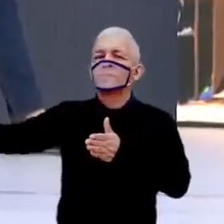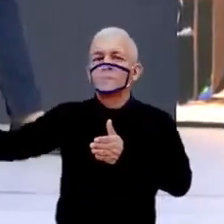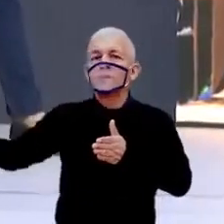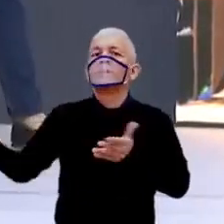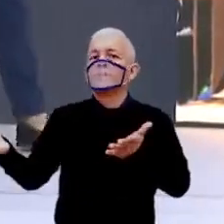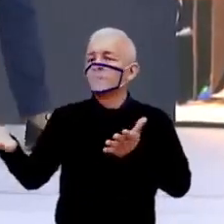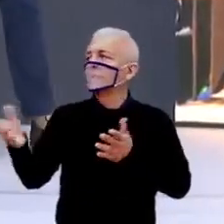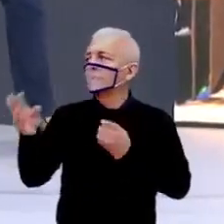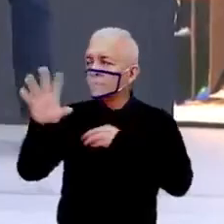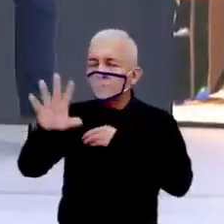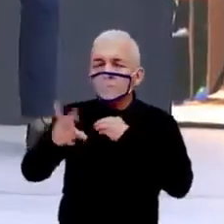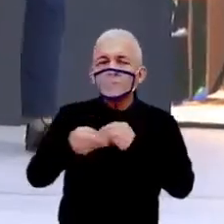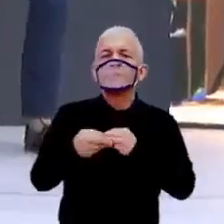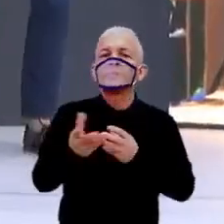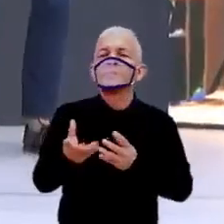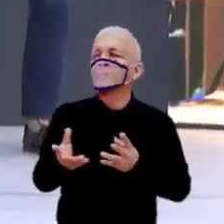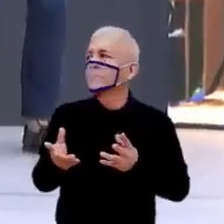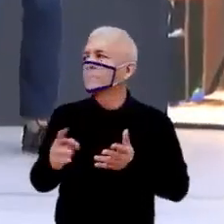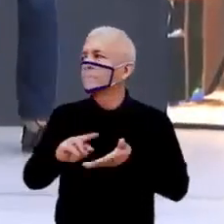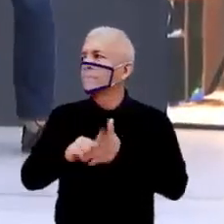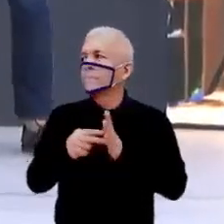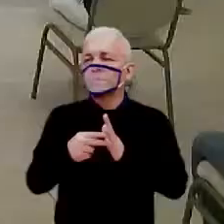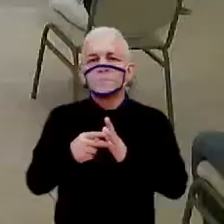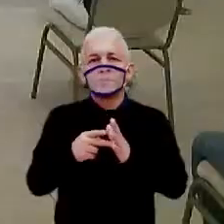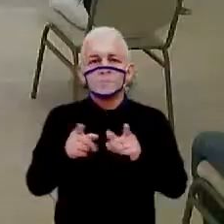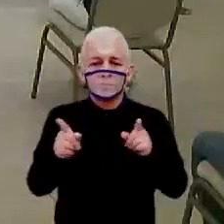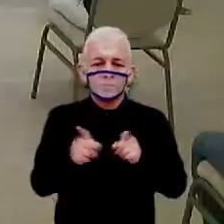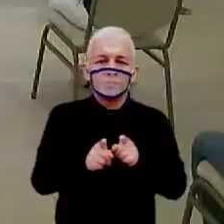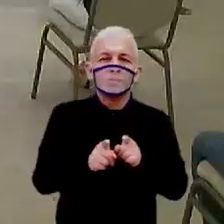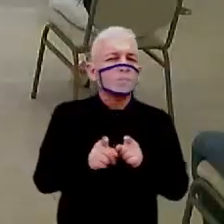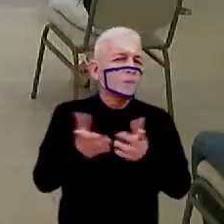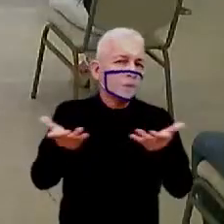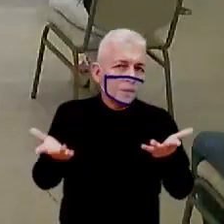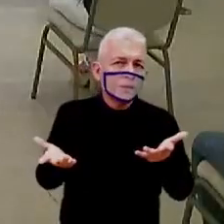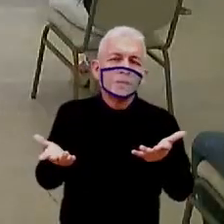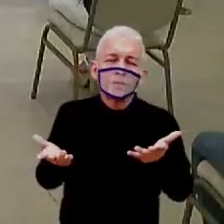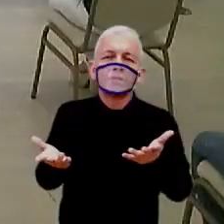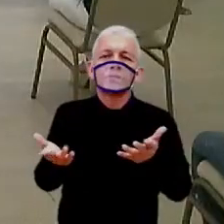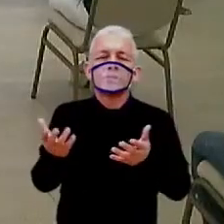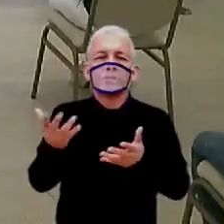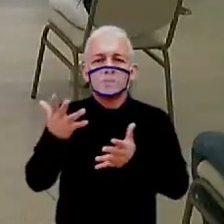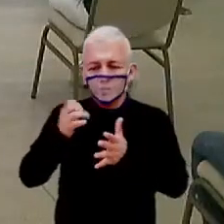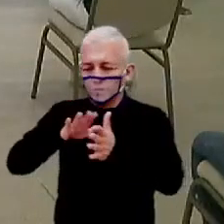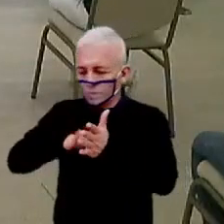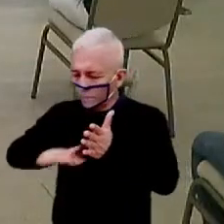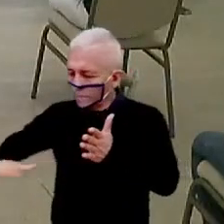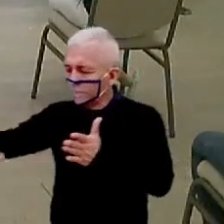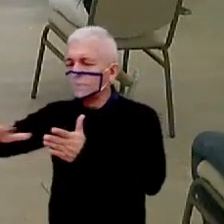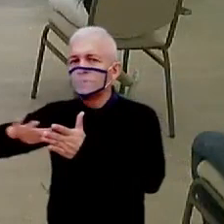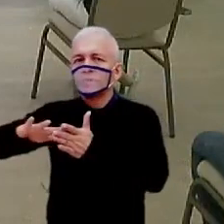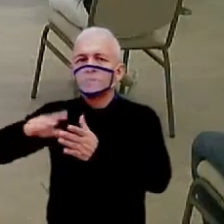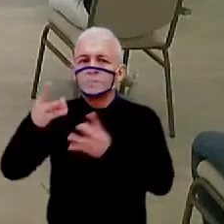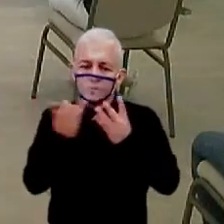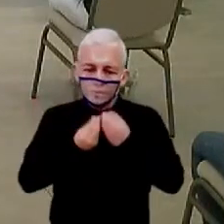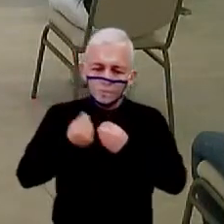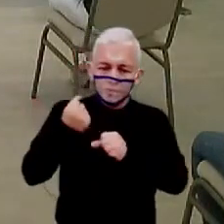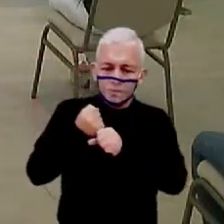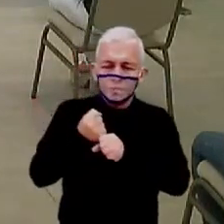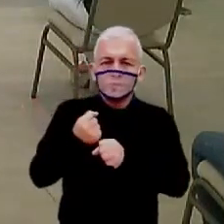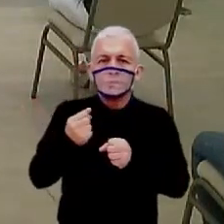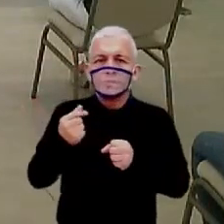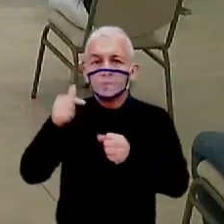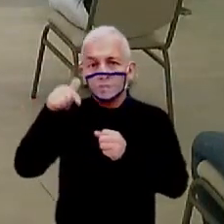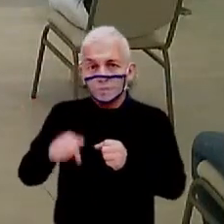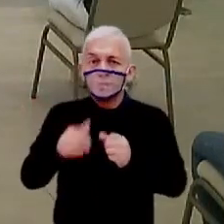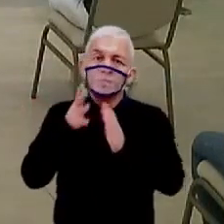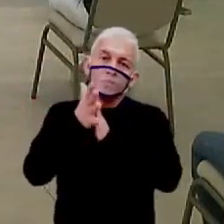pasar, que básicamente resumen esta gran apuesta que, repito, para nosotros, el grupo de trabajo y hoy